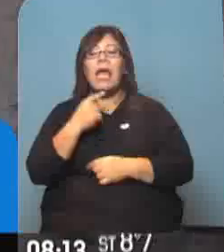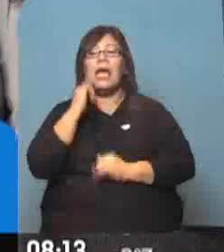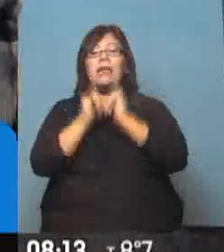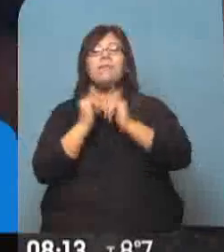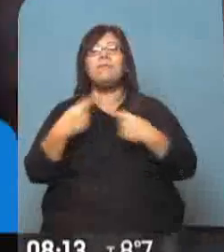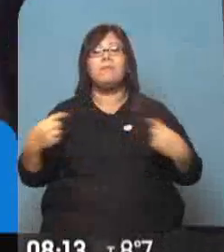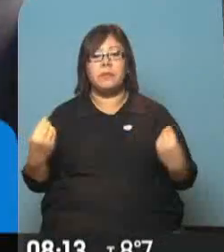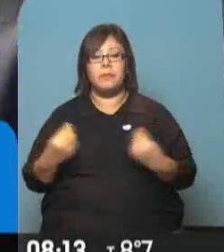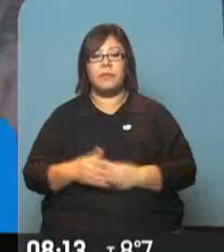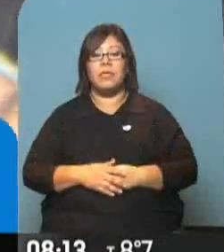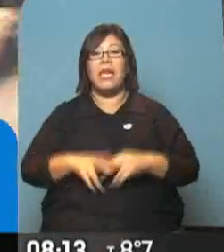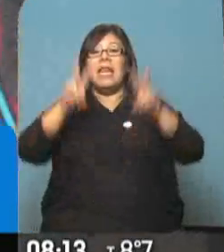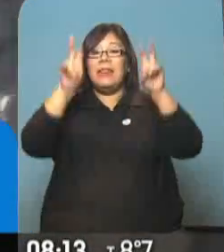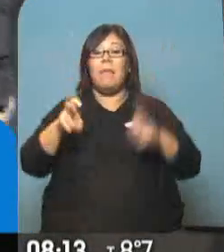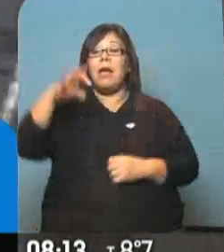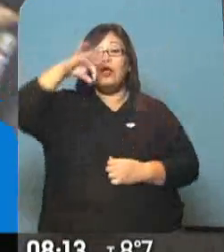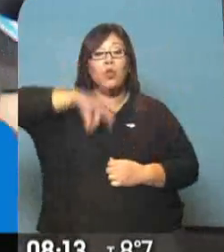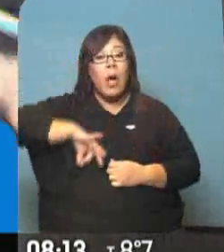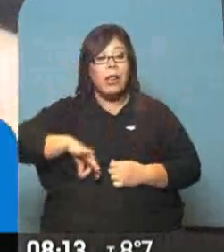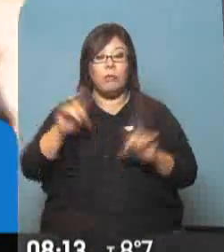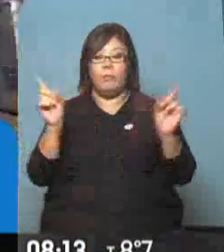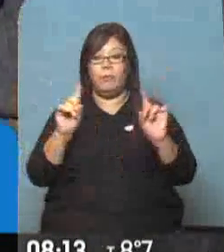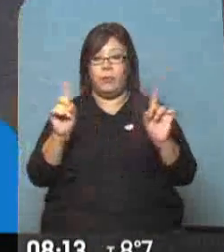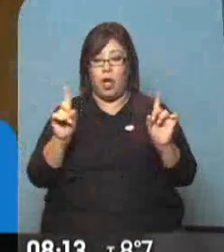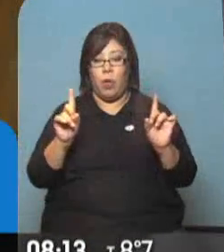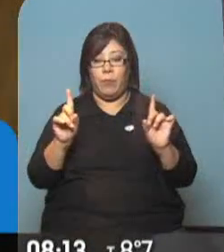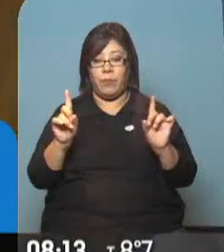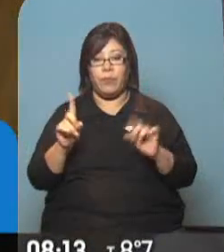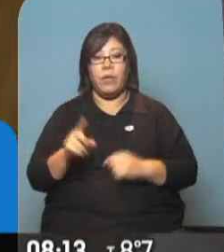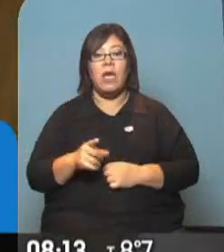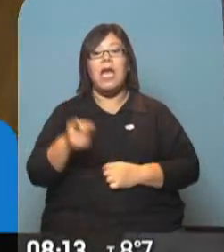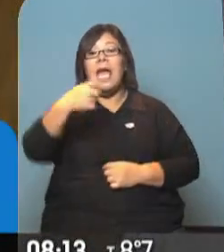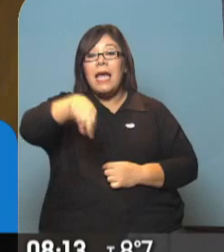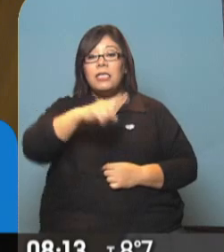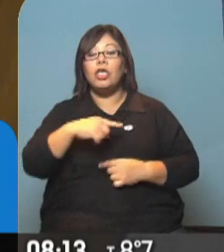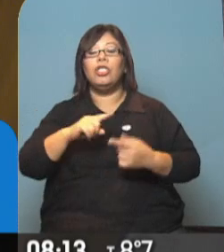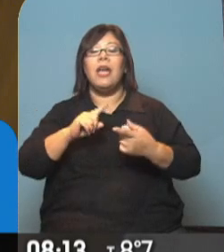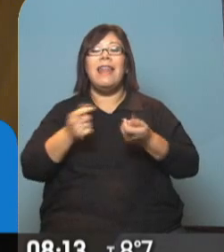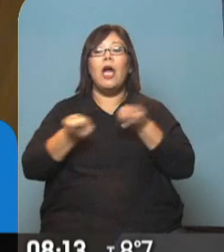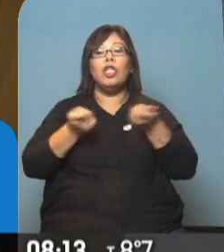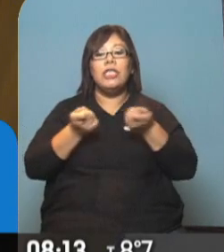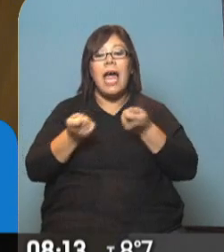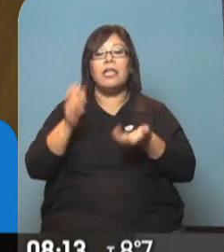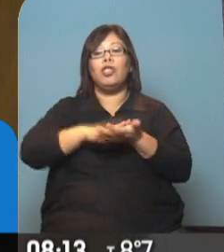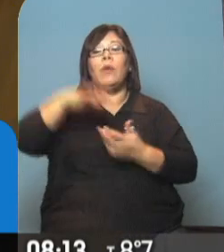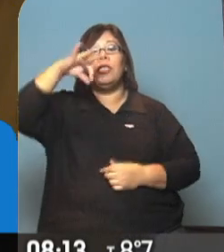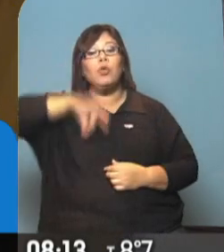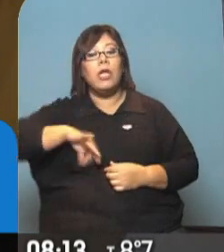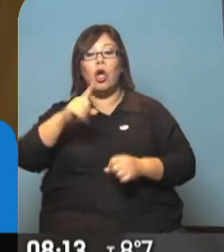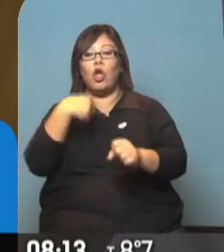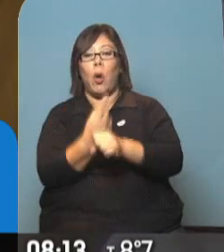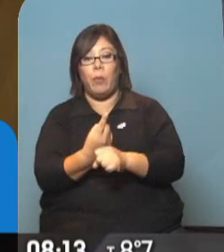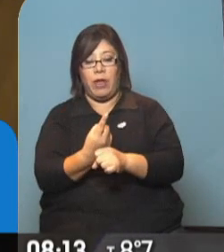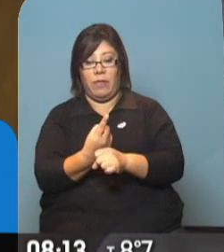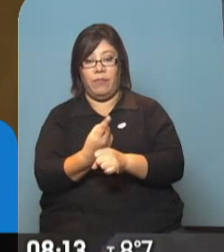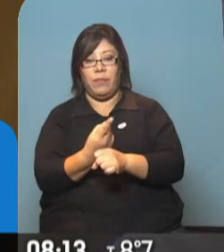Esta no es una cuestión salarial, acá lo que se está discutiendo es que no pueden negociar paritarias y en la comisión de delitos, con lo cual no